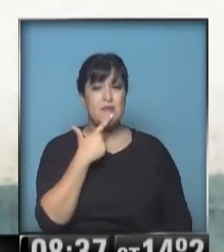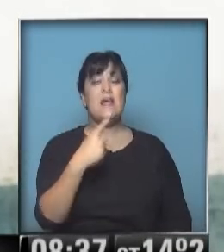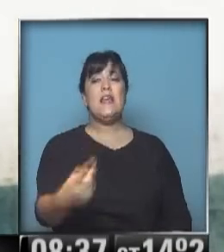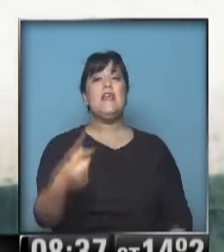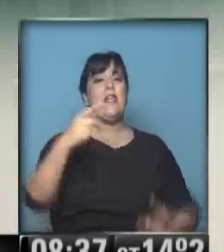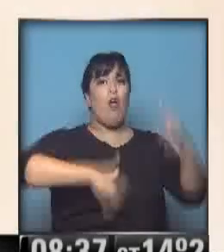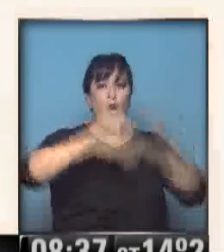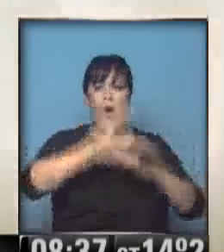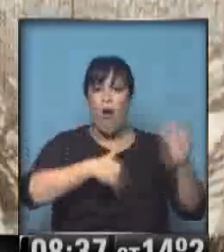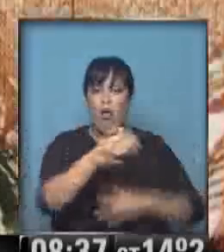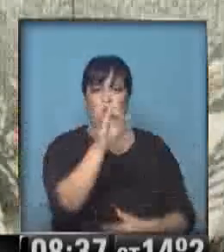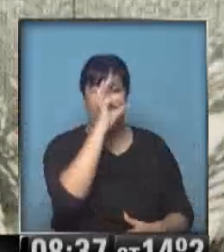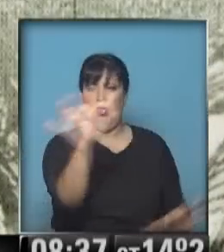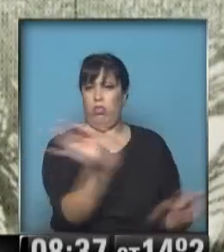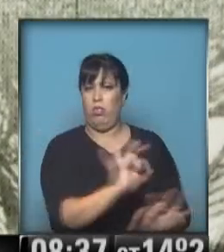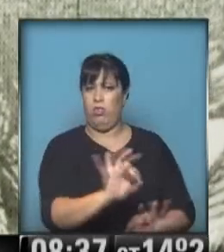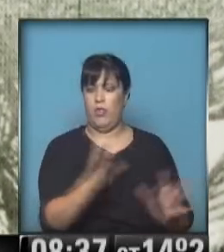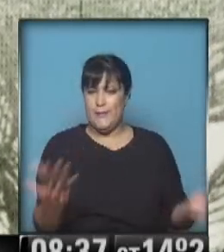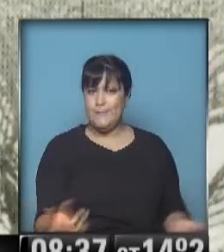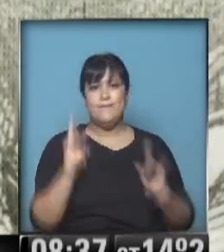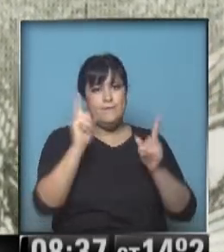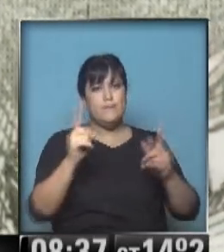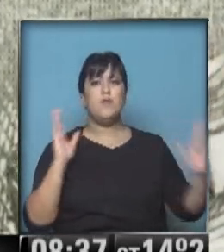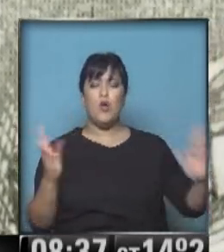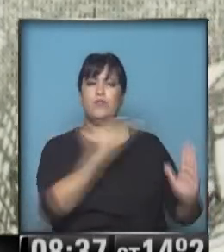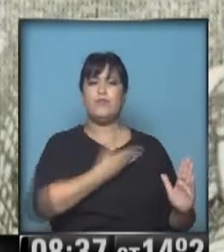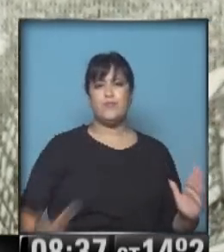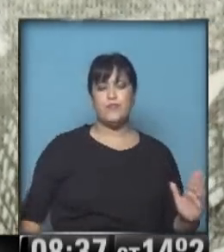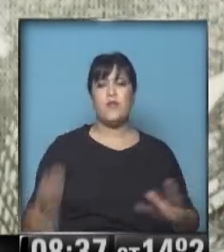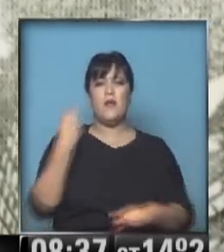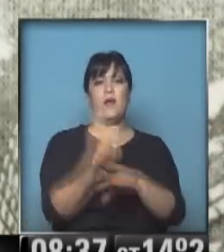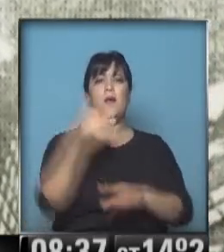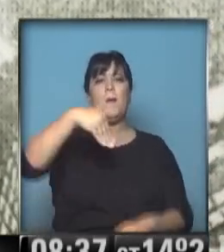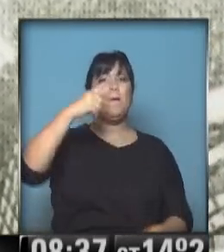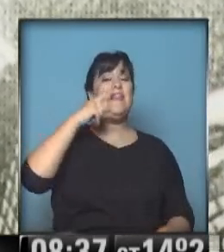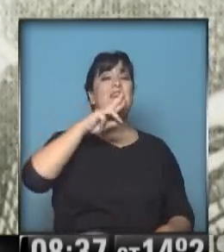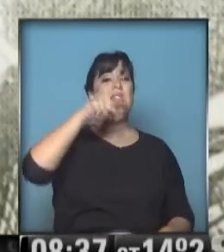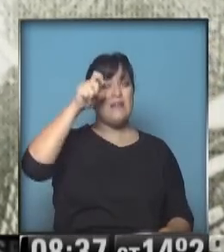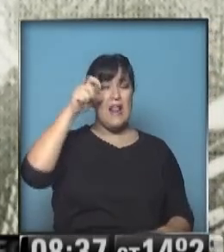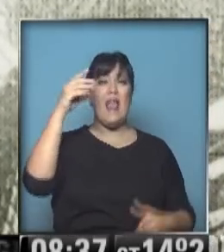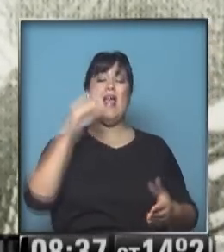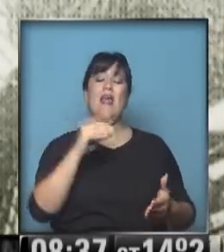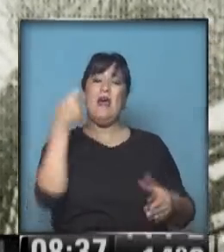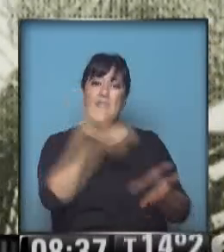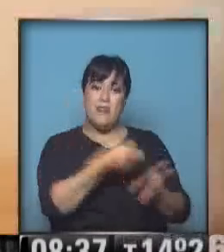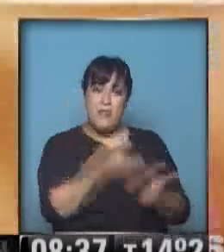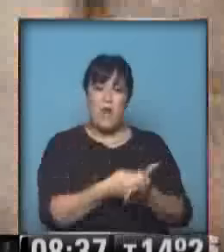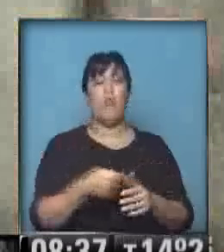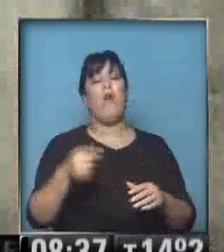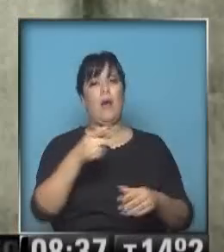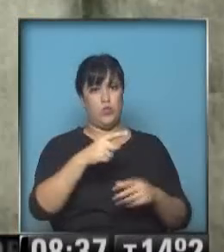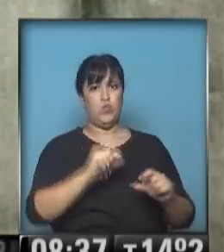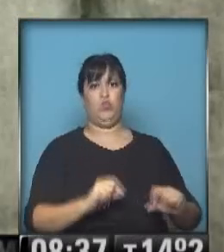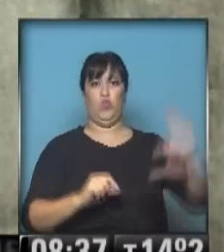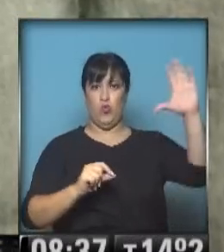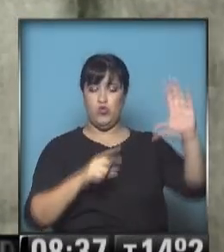Se realizaron gobierno de Bartolomé mitre la deuda externa llegó a 5 millones de libras esterlinas